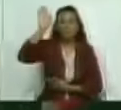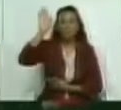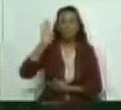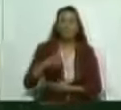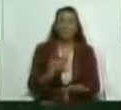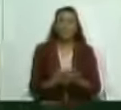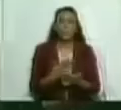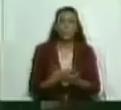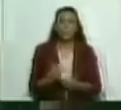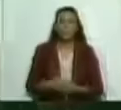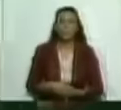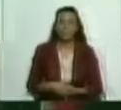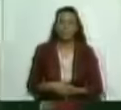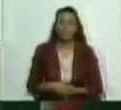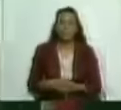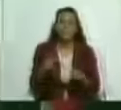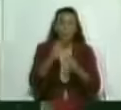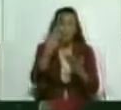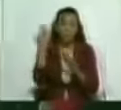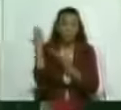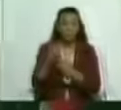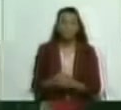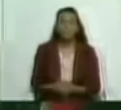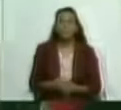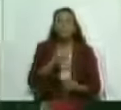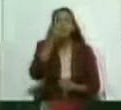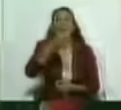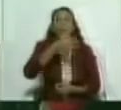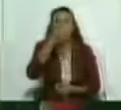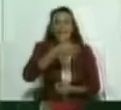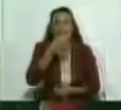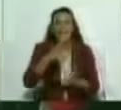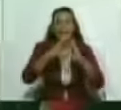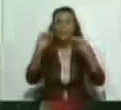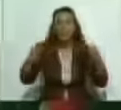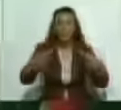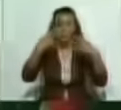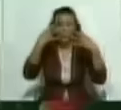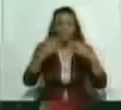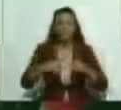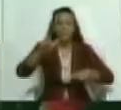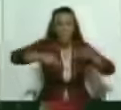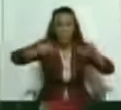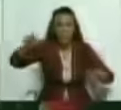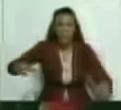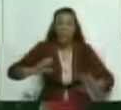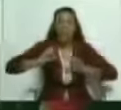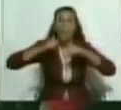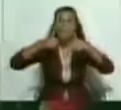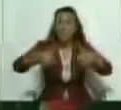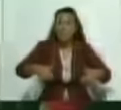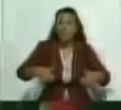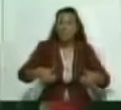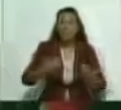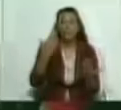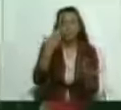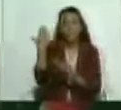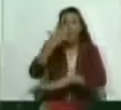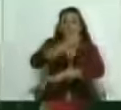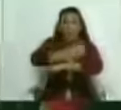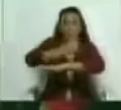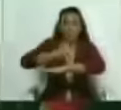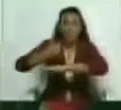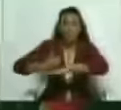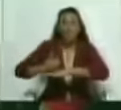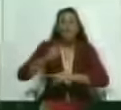ante la sede del Consejo Nacional Electoral. Buenas Vamos a escuchar. A todos los presentes, comenzando por el